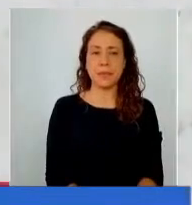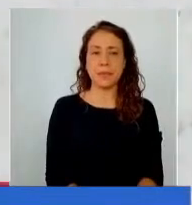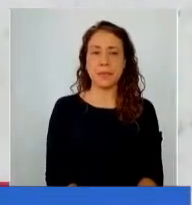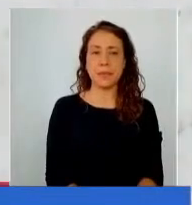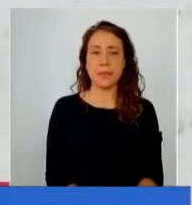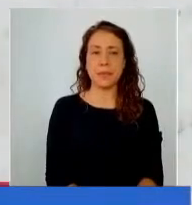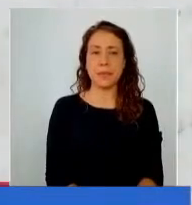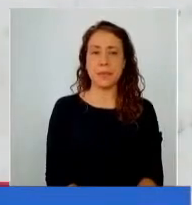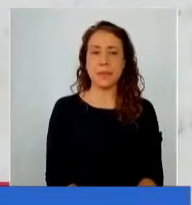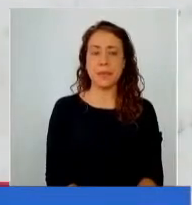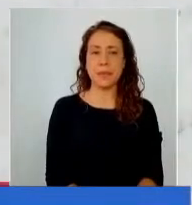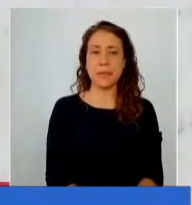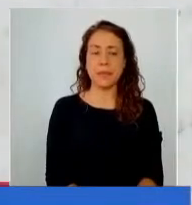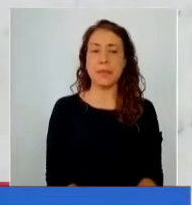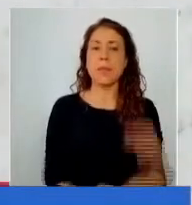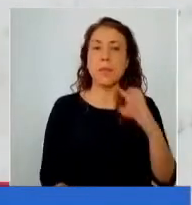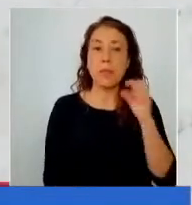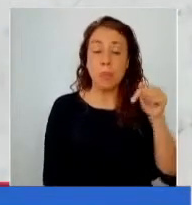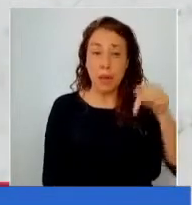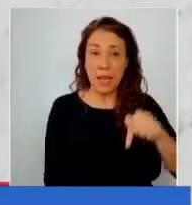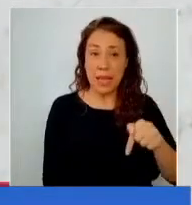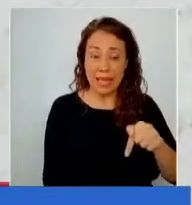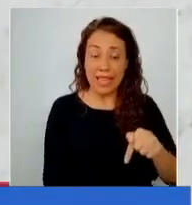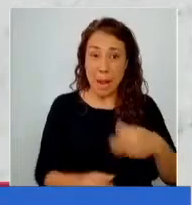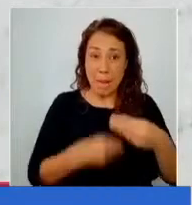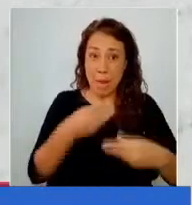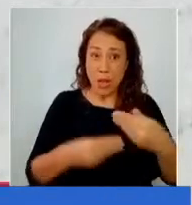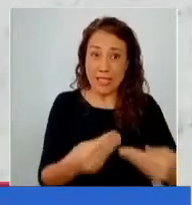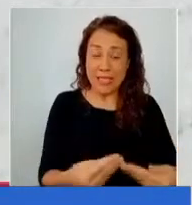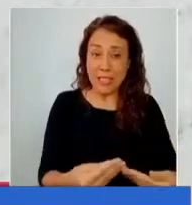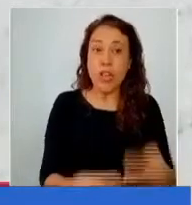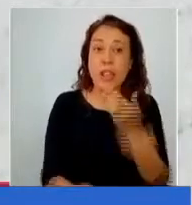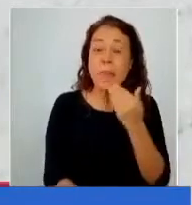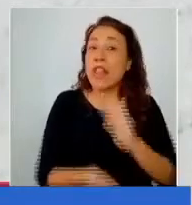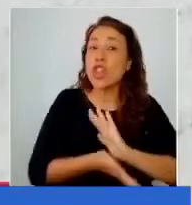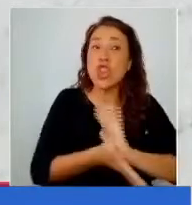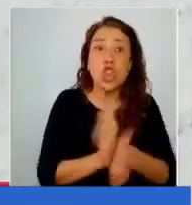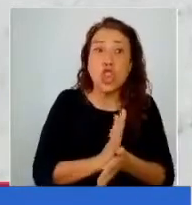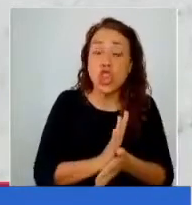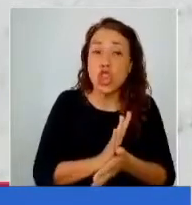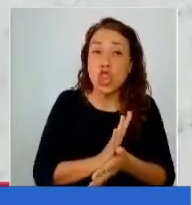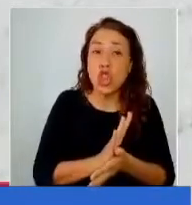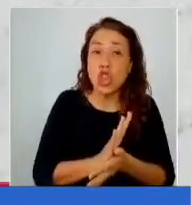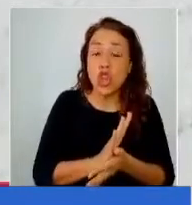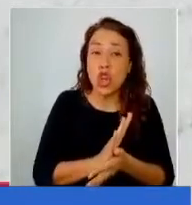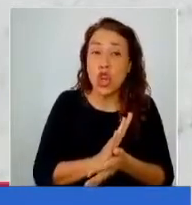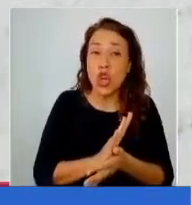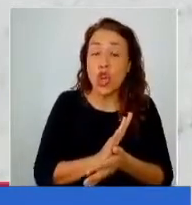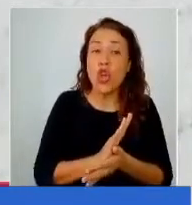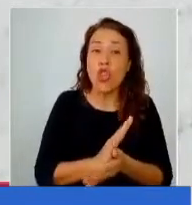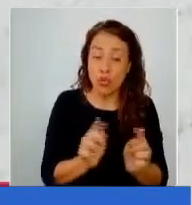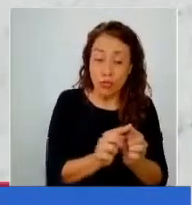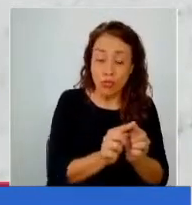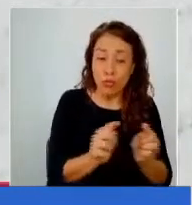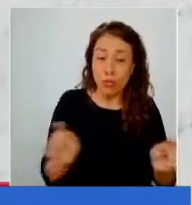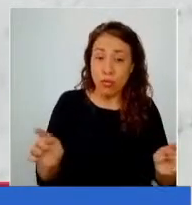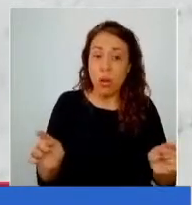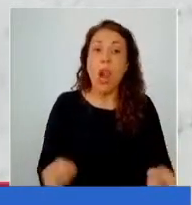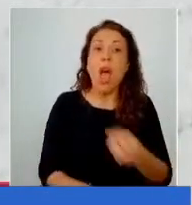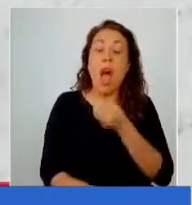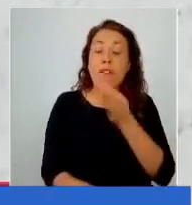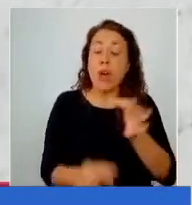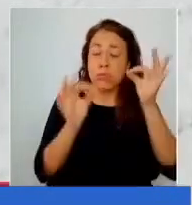Porque tanto en este proceso como en todo su pedido transmitieron un inquebrantable